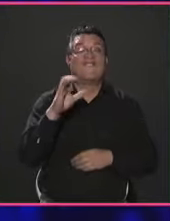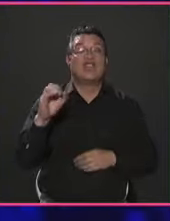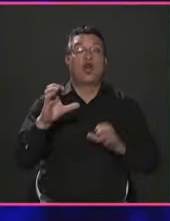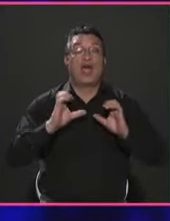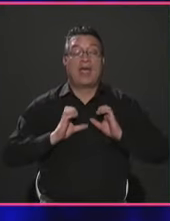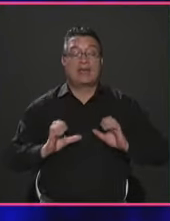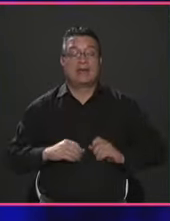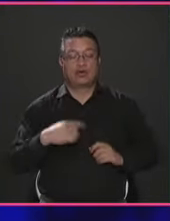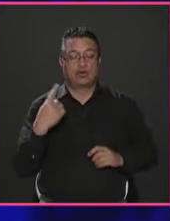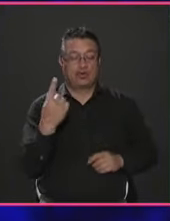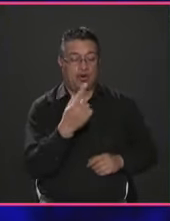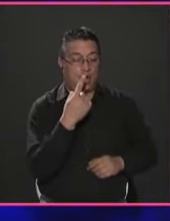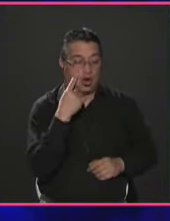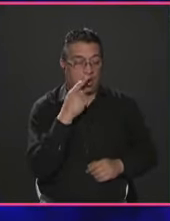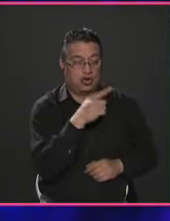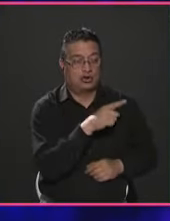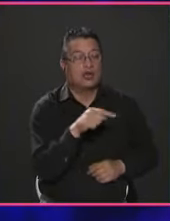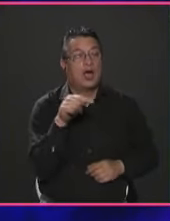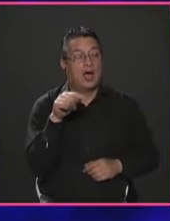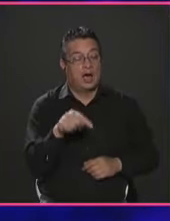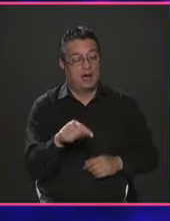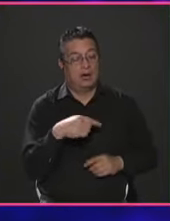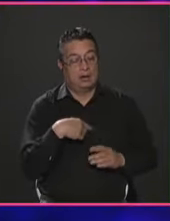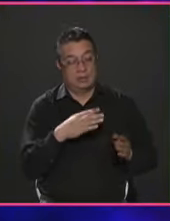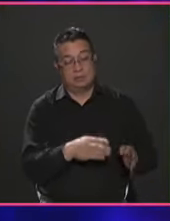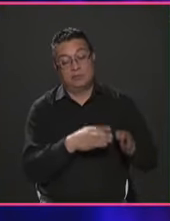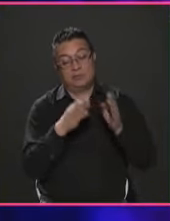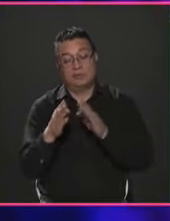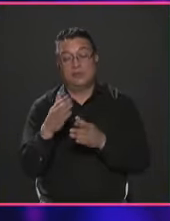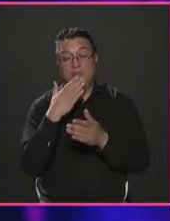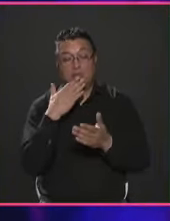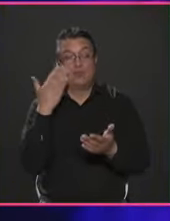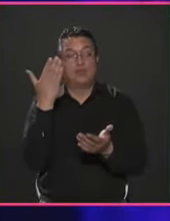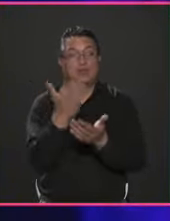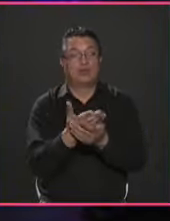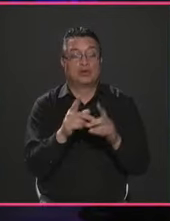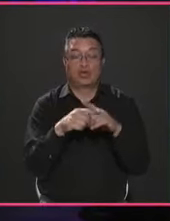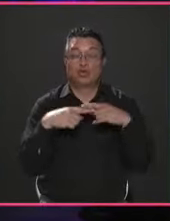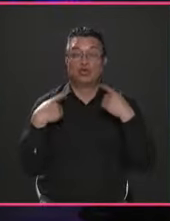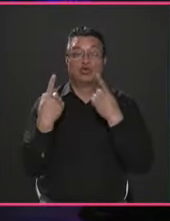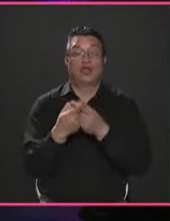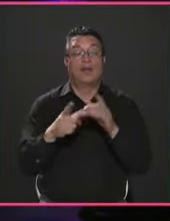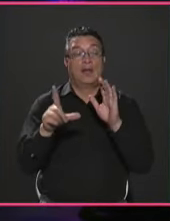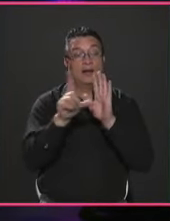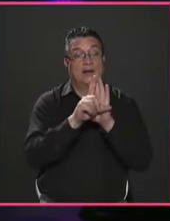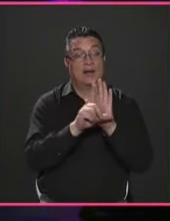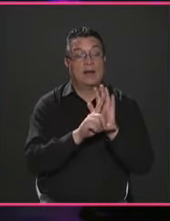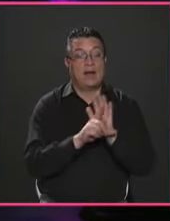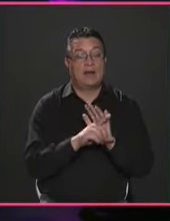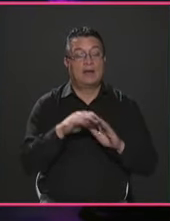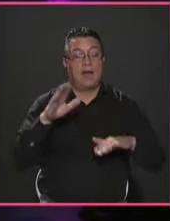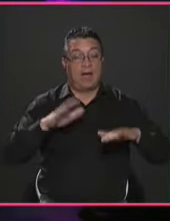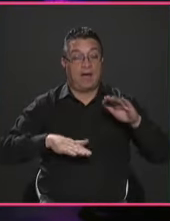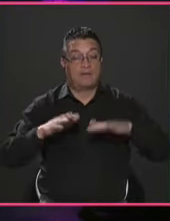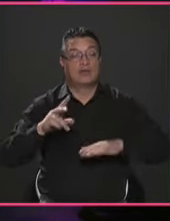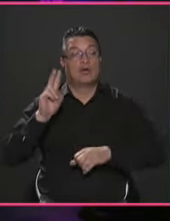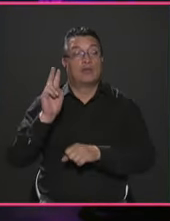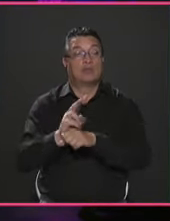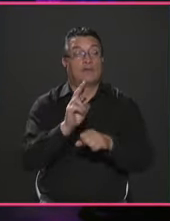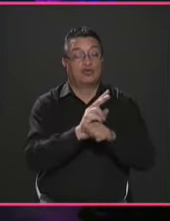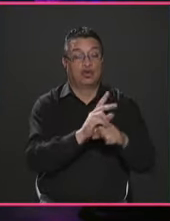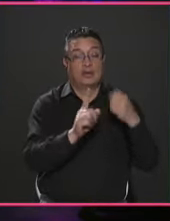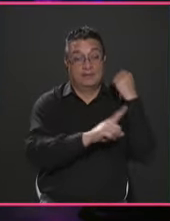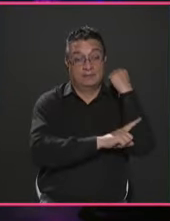acá Así que voy a pasar a la propuesta de que todas las leyes y a veces los profesores de